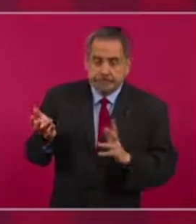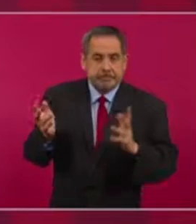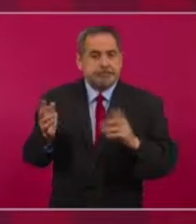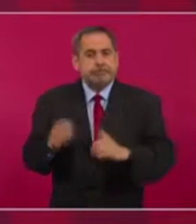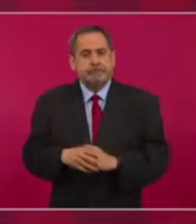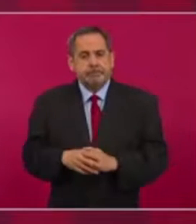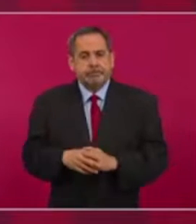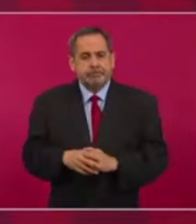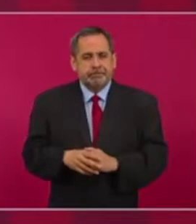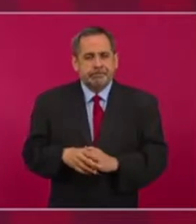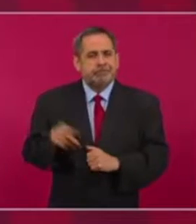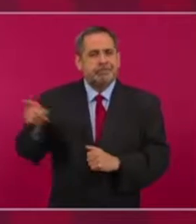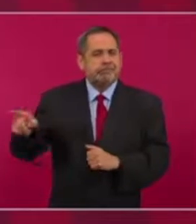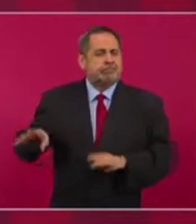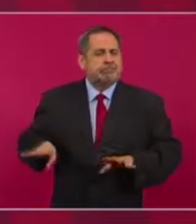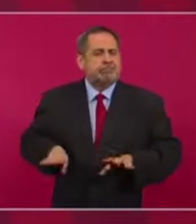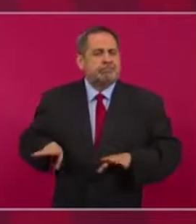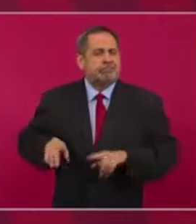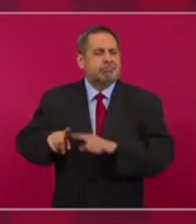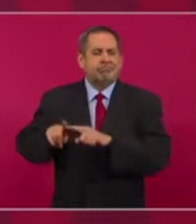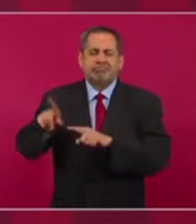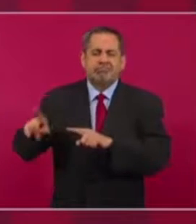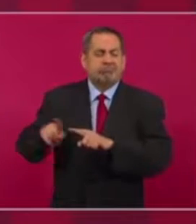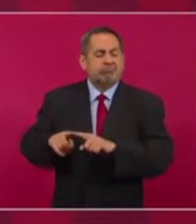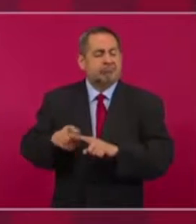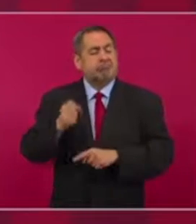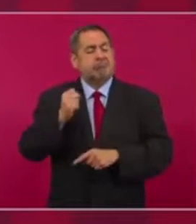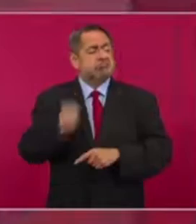Es una actitud muy arrogante,